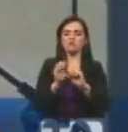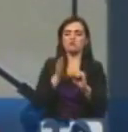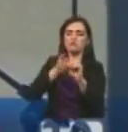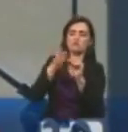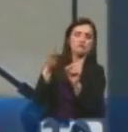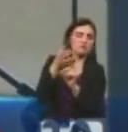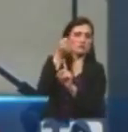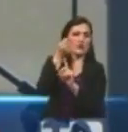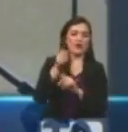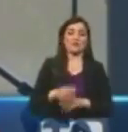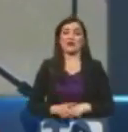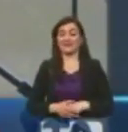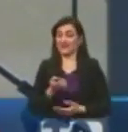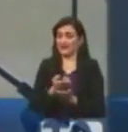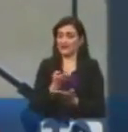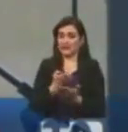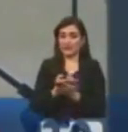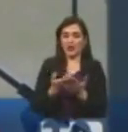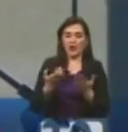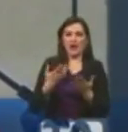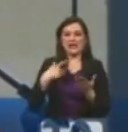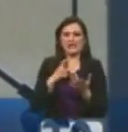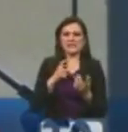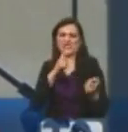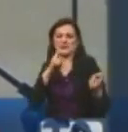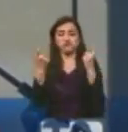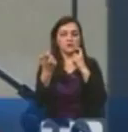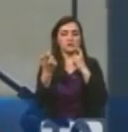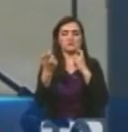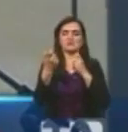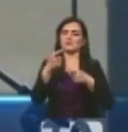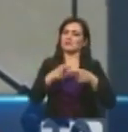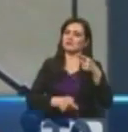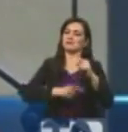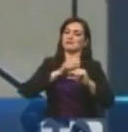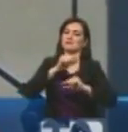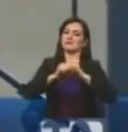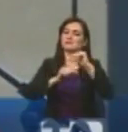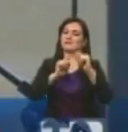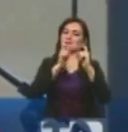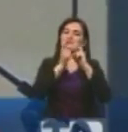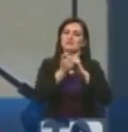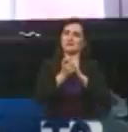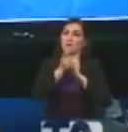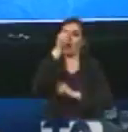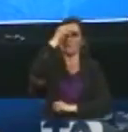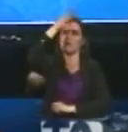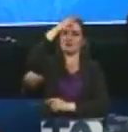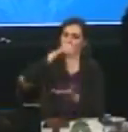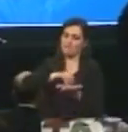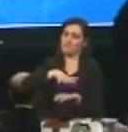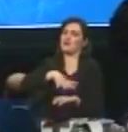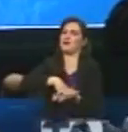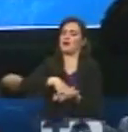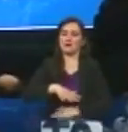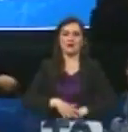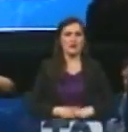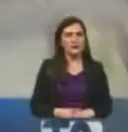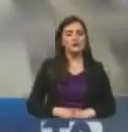podemos forzar la economía en este momento y hay que salir de esta fase con mucha inteligencia. Por ello dijo, no